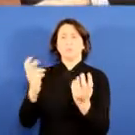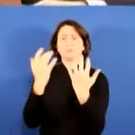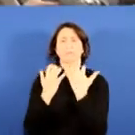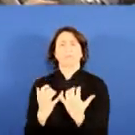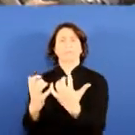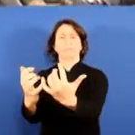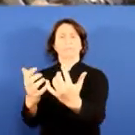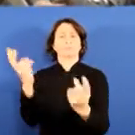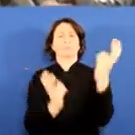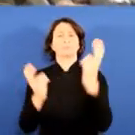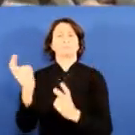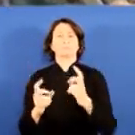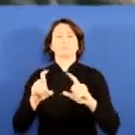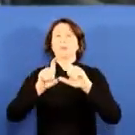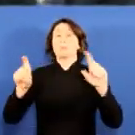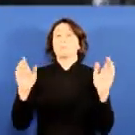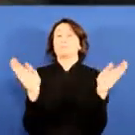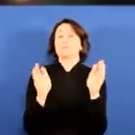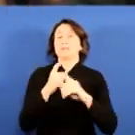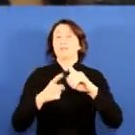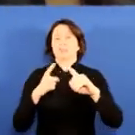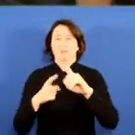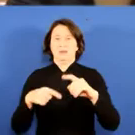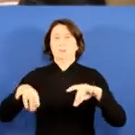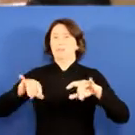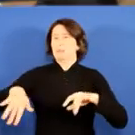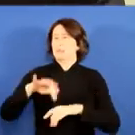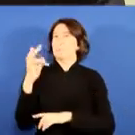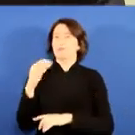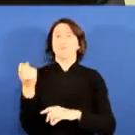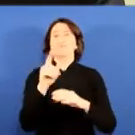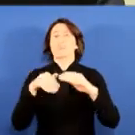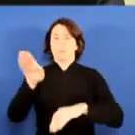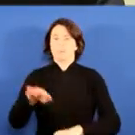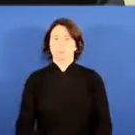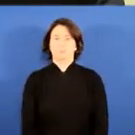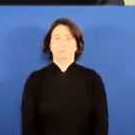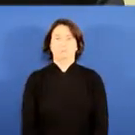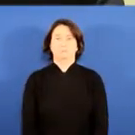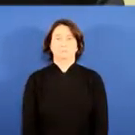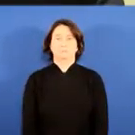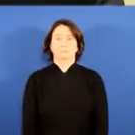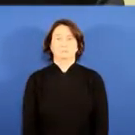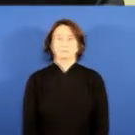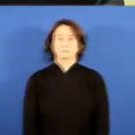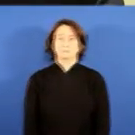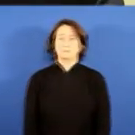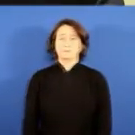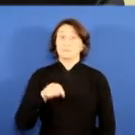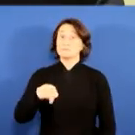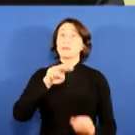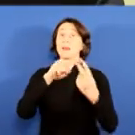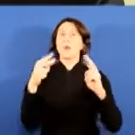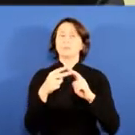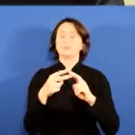Pradales, el presidente de la Cámara de Comercio, Industria y Navegación de Bilbao, José Ángel Corres, el cónsul honorario de México en